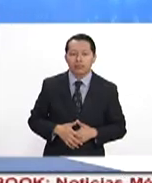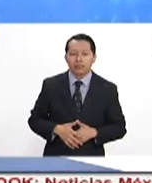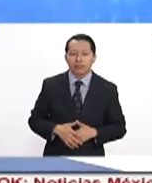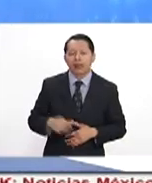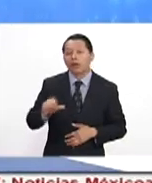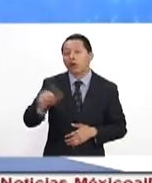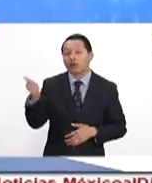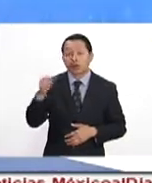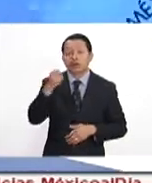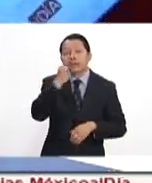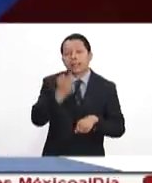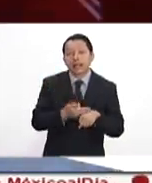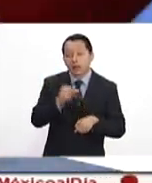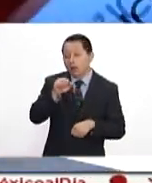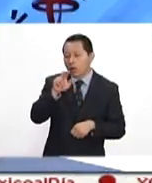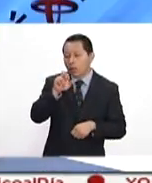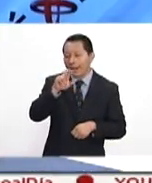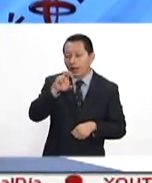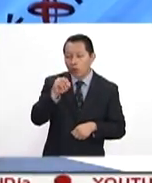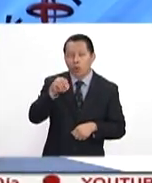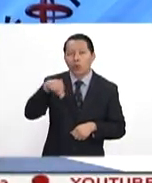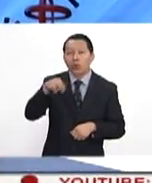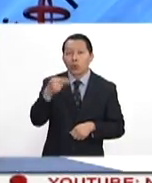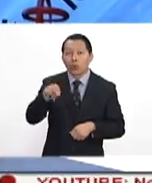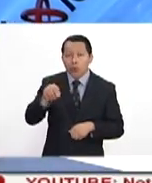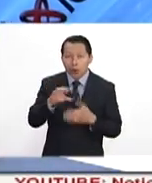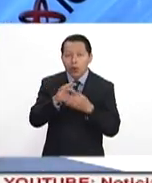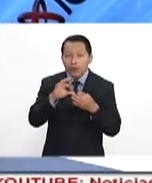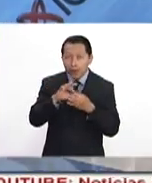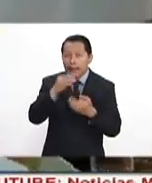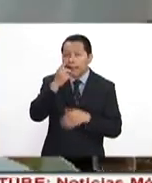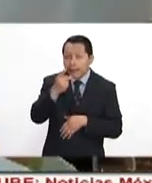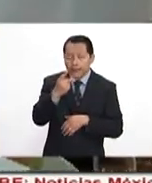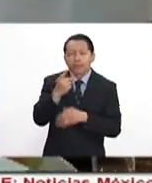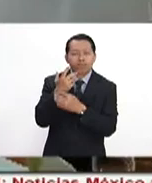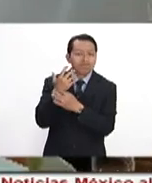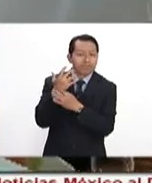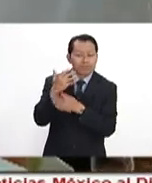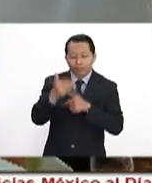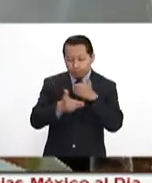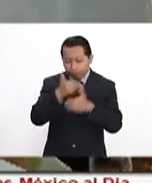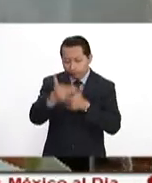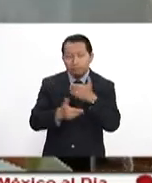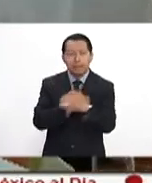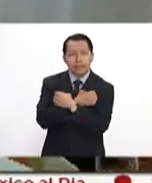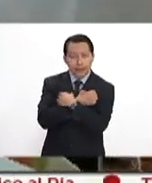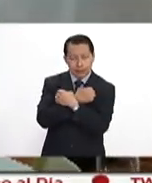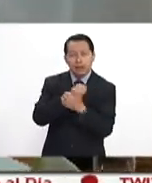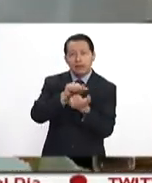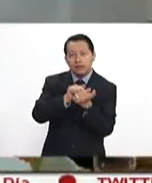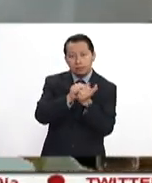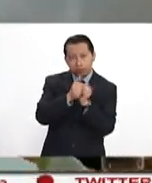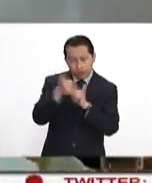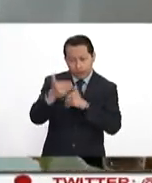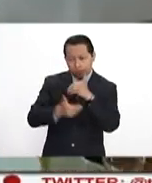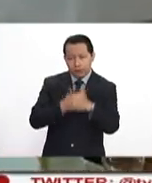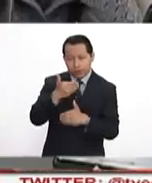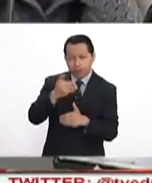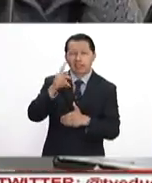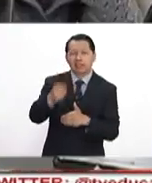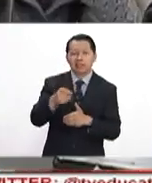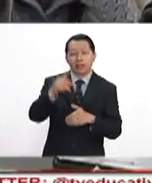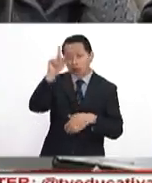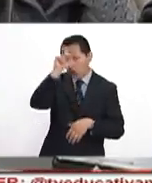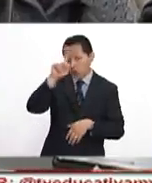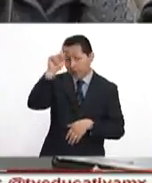Por otra parte, el secretario Aurelio Nuño destacó que hay avances significativos en la transformación educativa que vive el país. Se reunió con